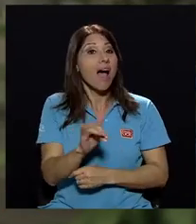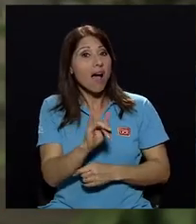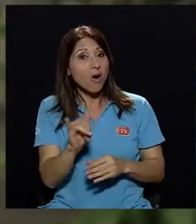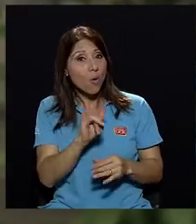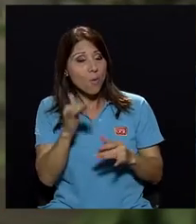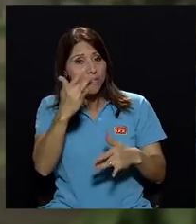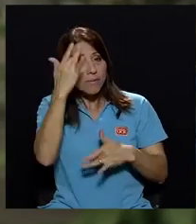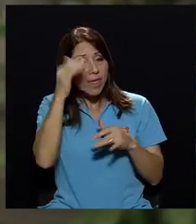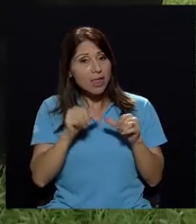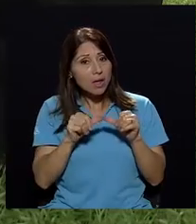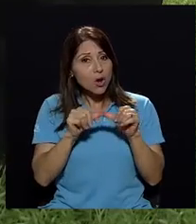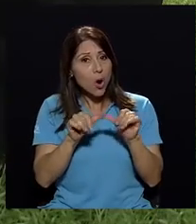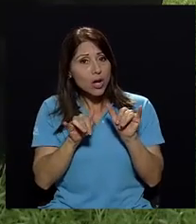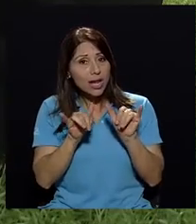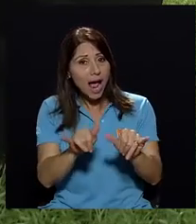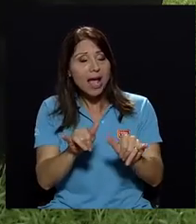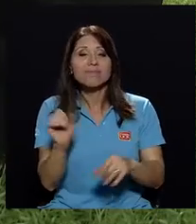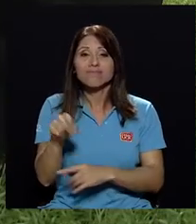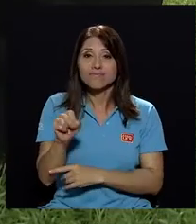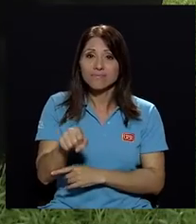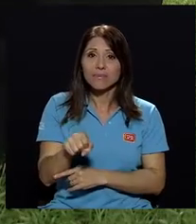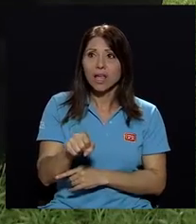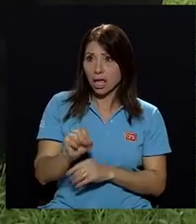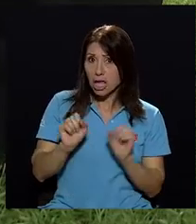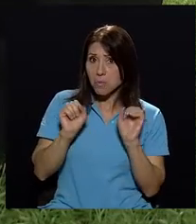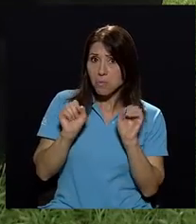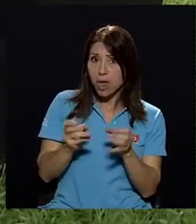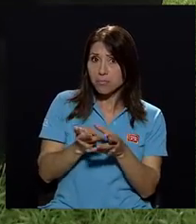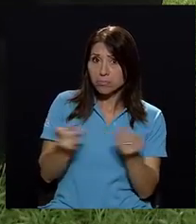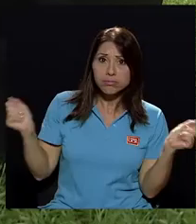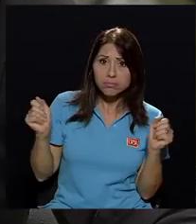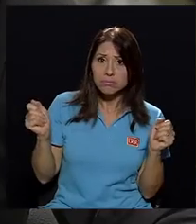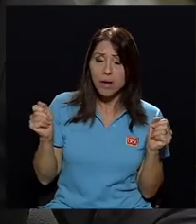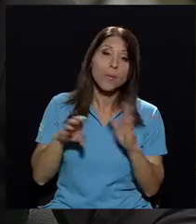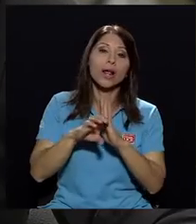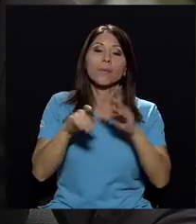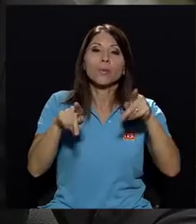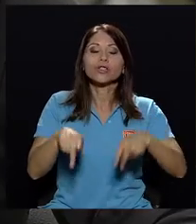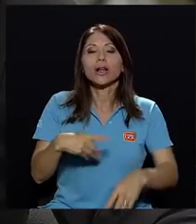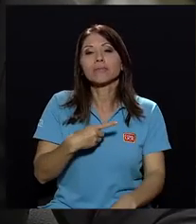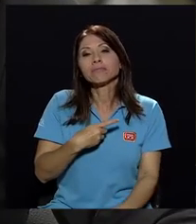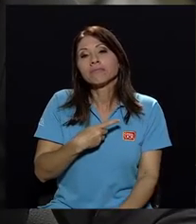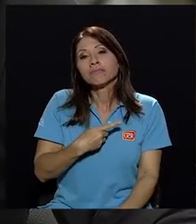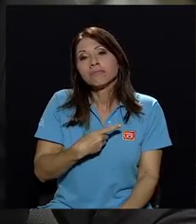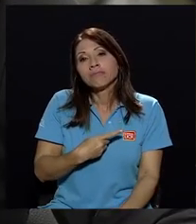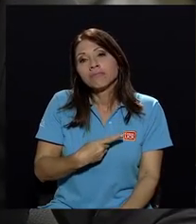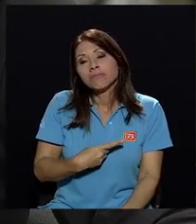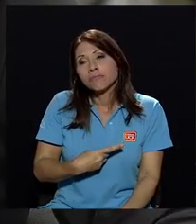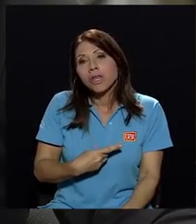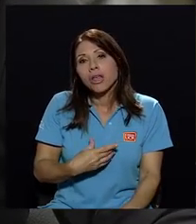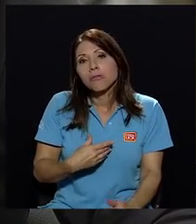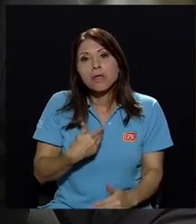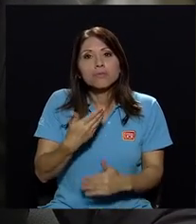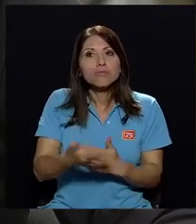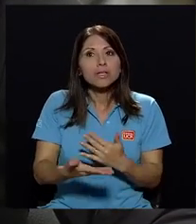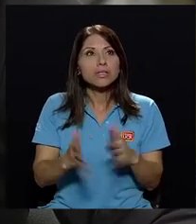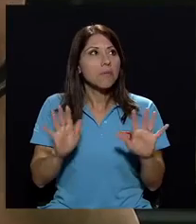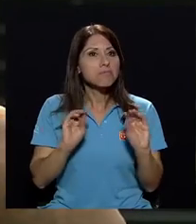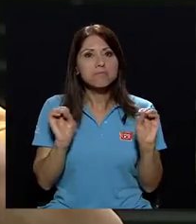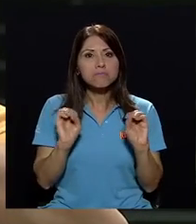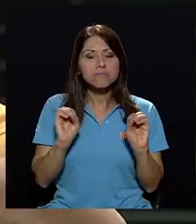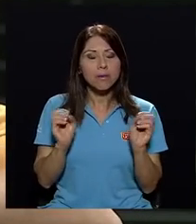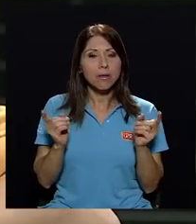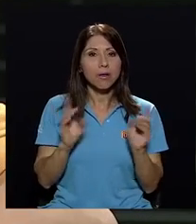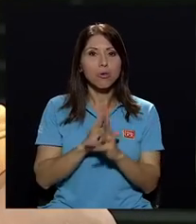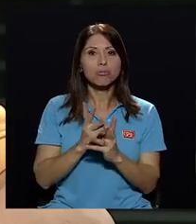Exacto. ¿La depresión puede desaparecer de manera espontánea? Es decir, que una persona pues, un día amanezca y ya